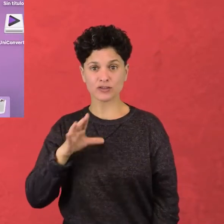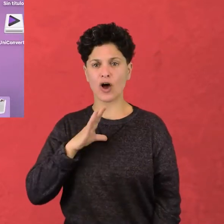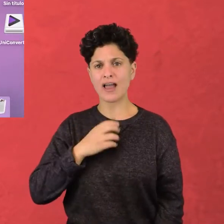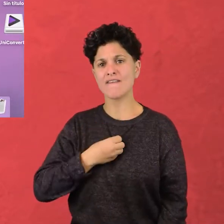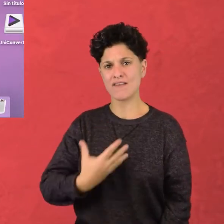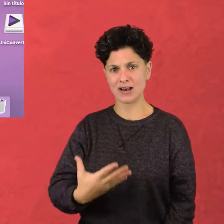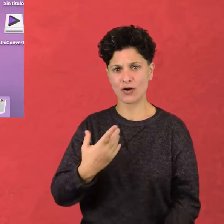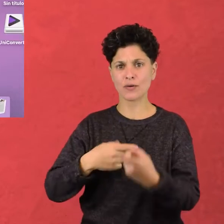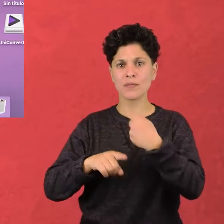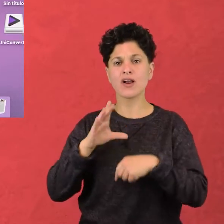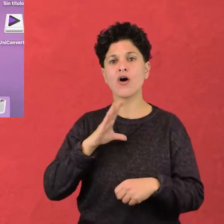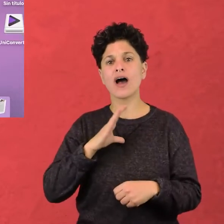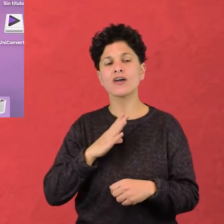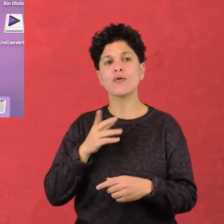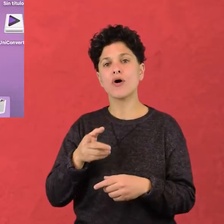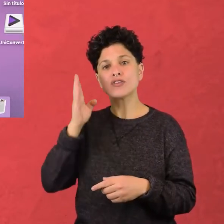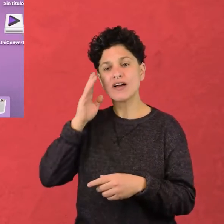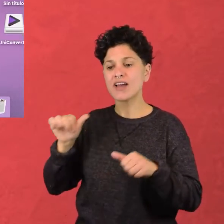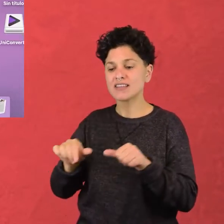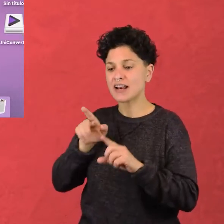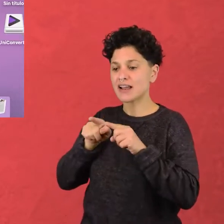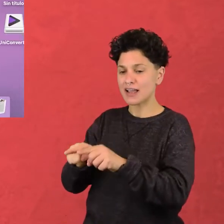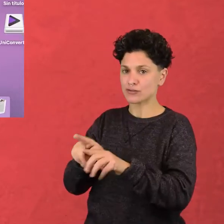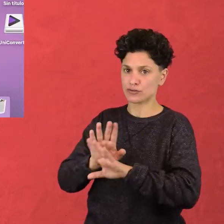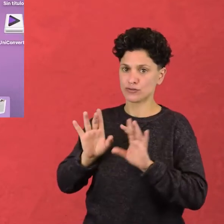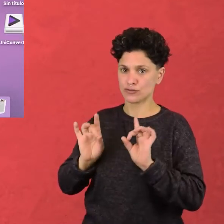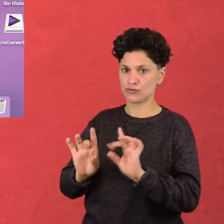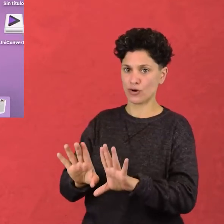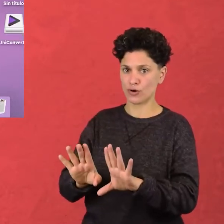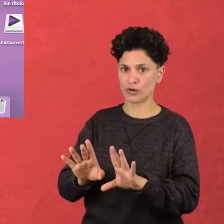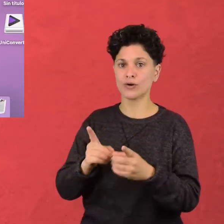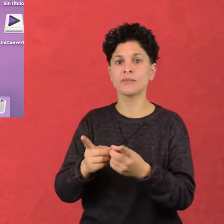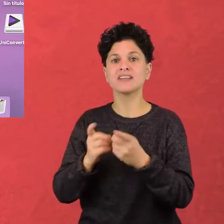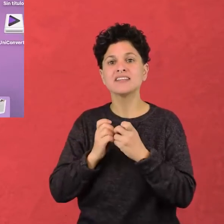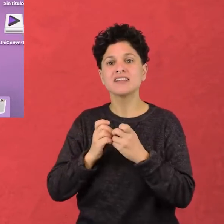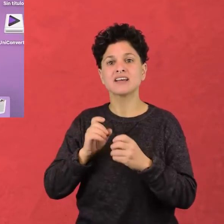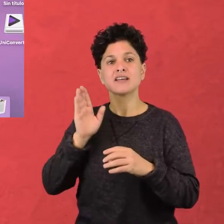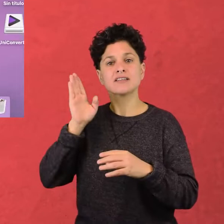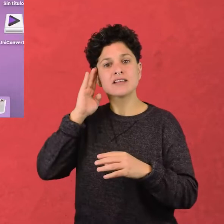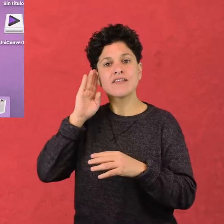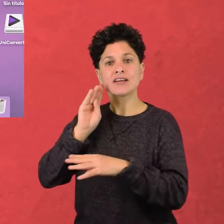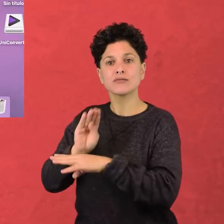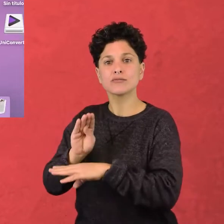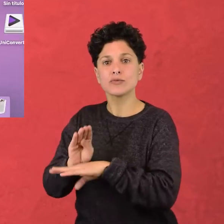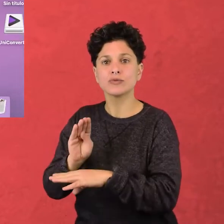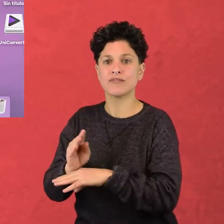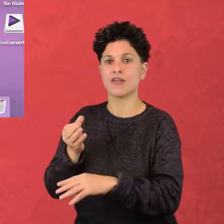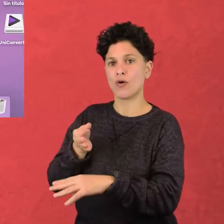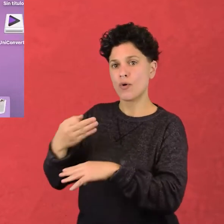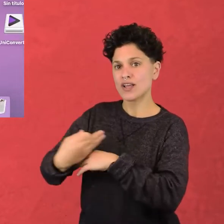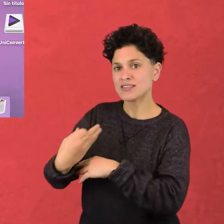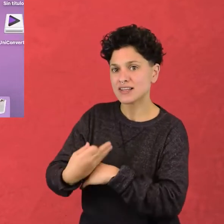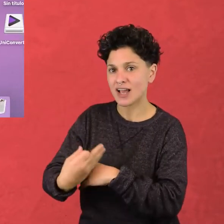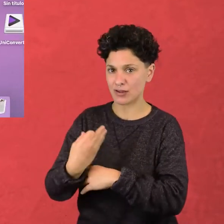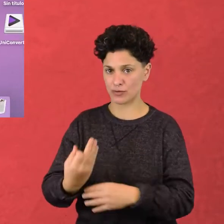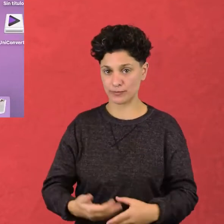fines. Se necesita ser cultivado. Eso es el talento. Con el